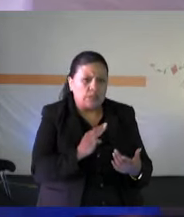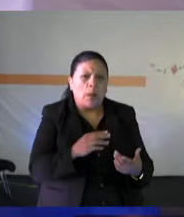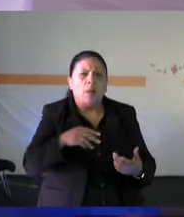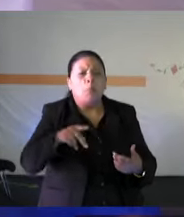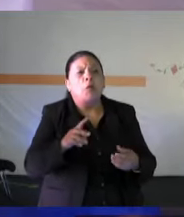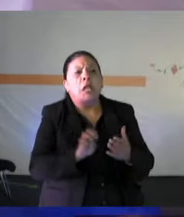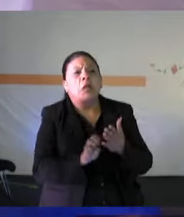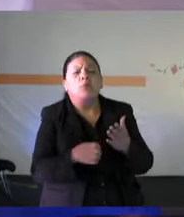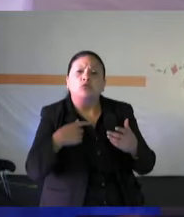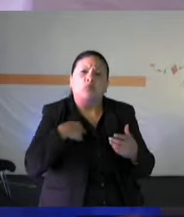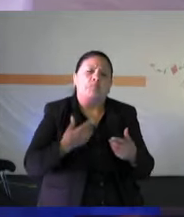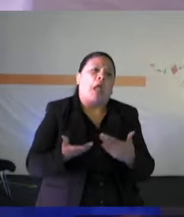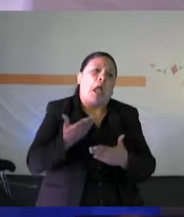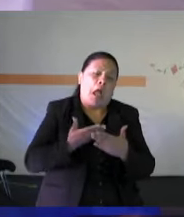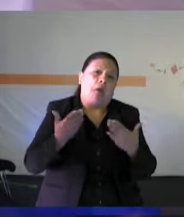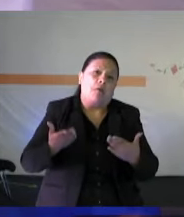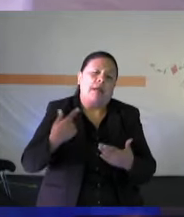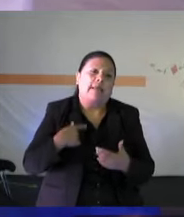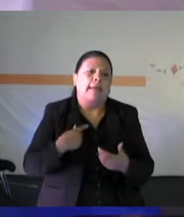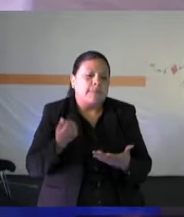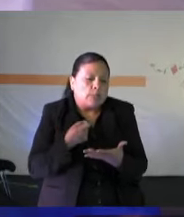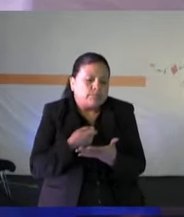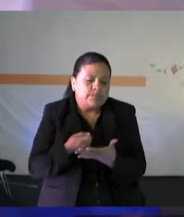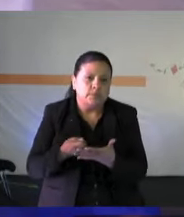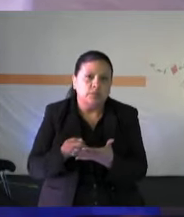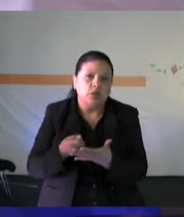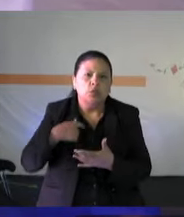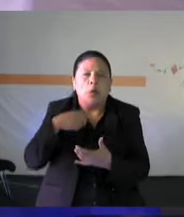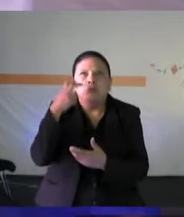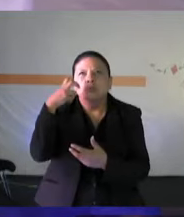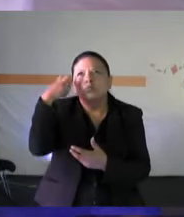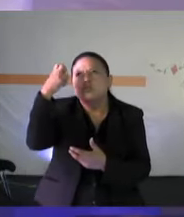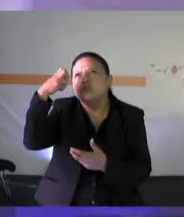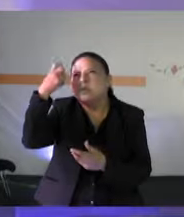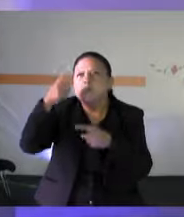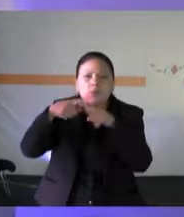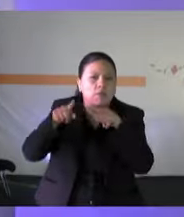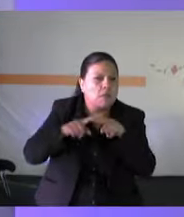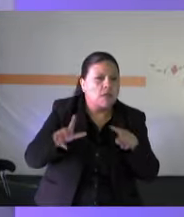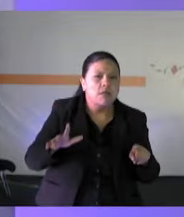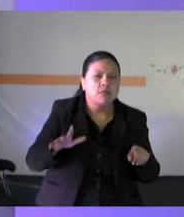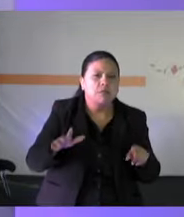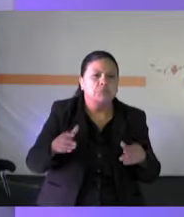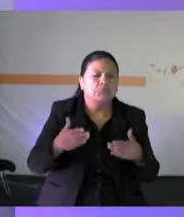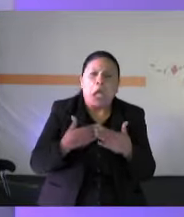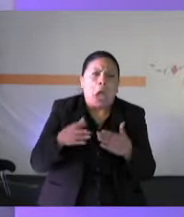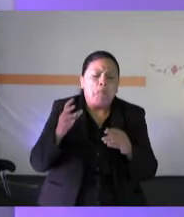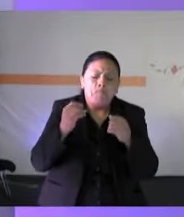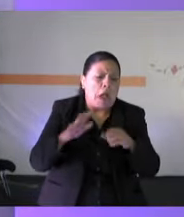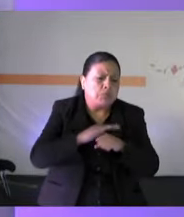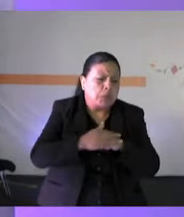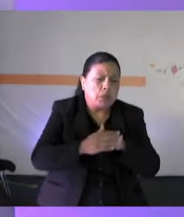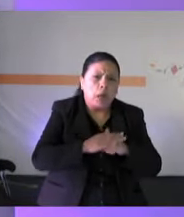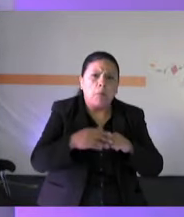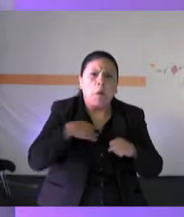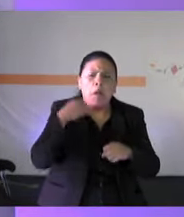soñar pesadillas de lo real. Y ahora sueño el doble pesadilla, ¿no? Ya es como la pesadilla de lo real y la pesadilla de mi propia ficción y la